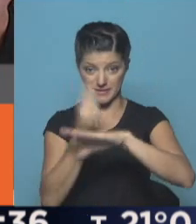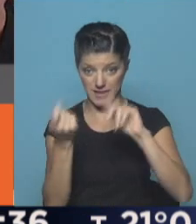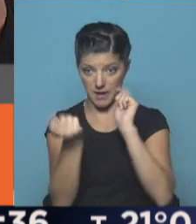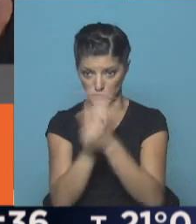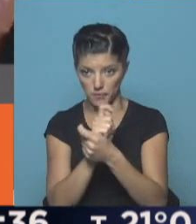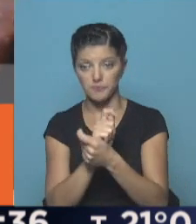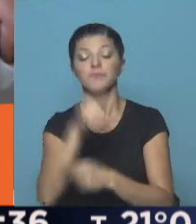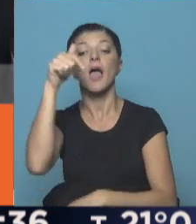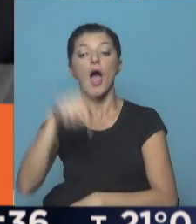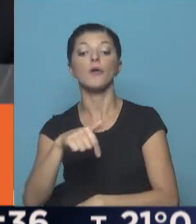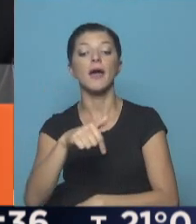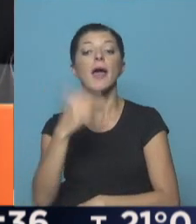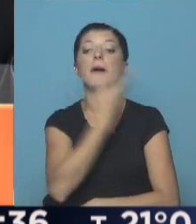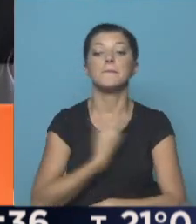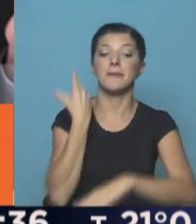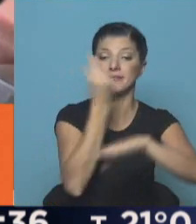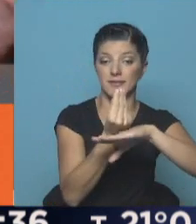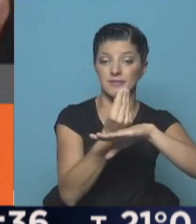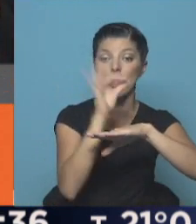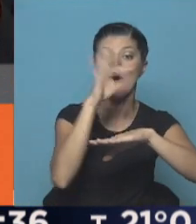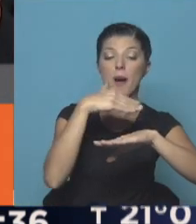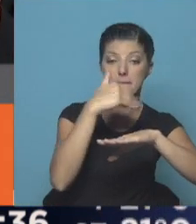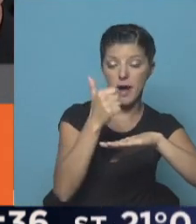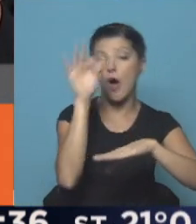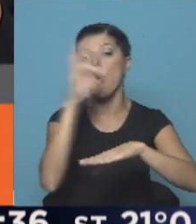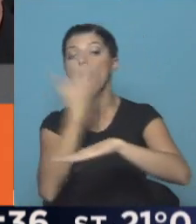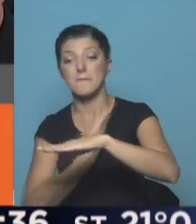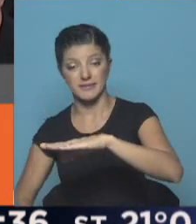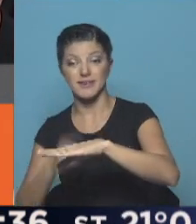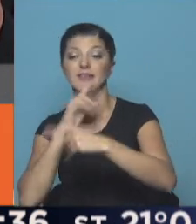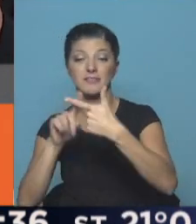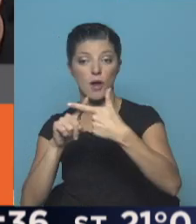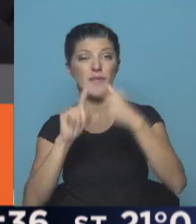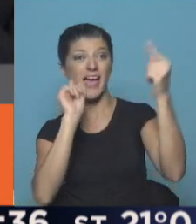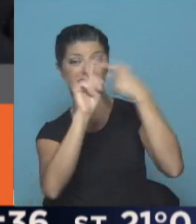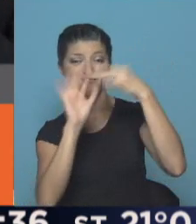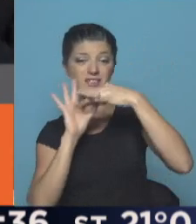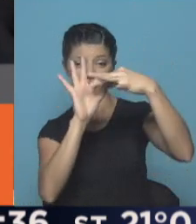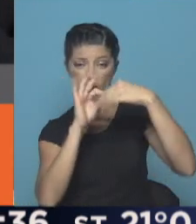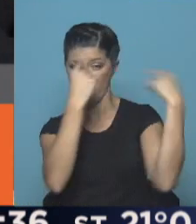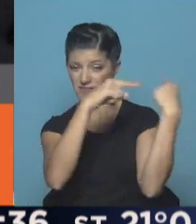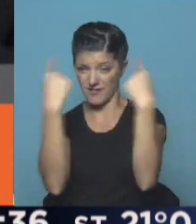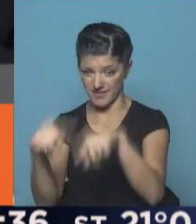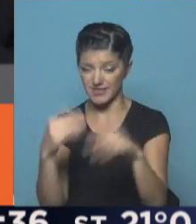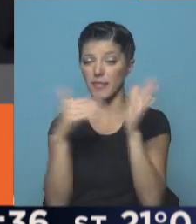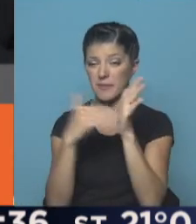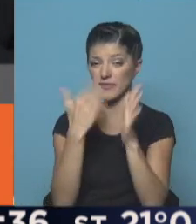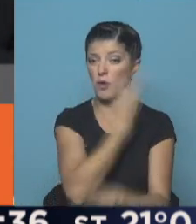Estados Unidos con un presidente como Obama que relacionarse con Estados Unidos con un presidente como Trump. ¿En qué